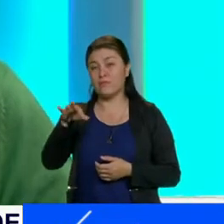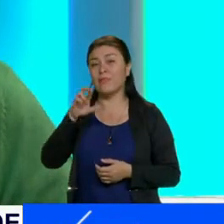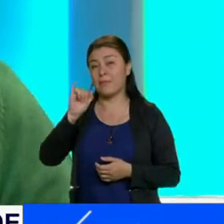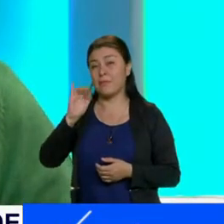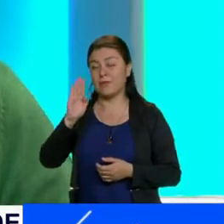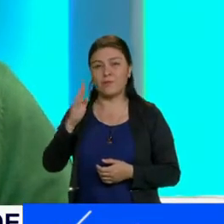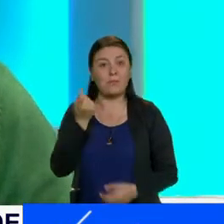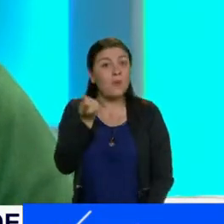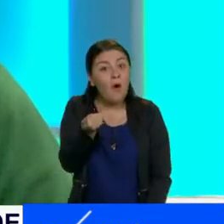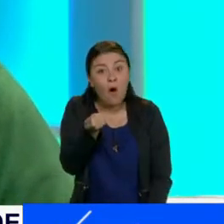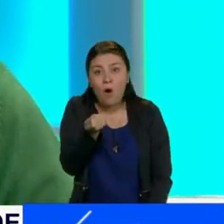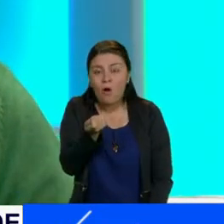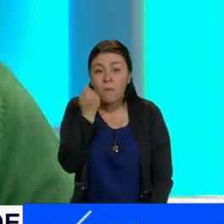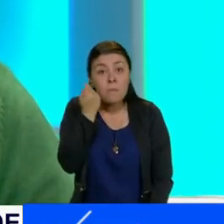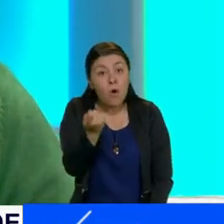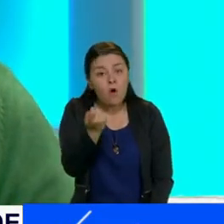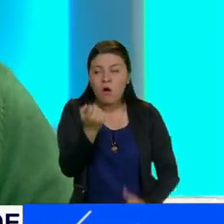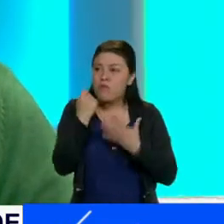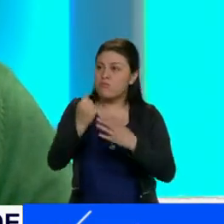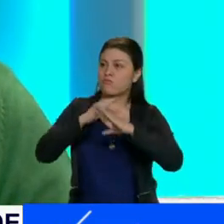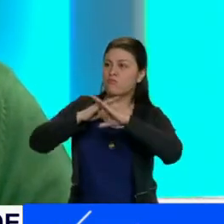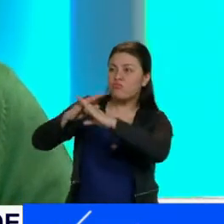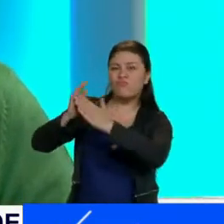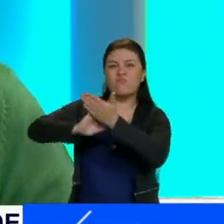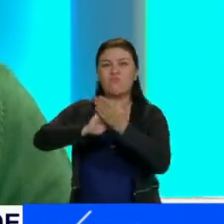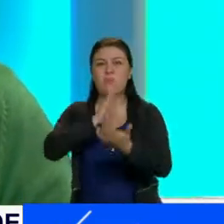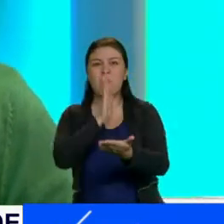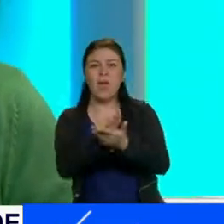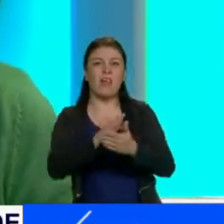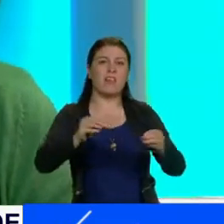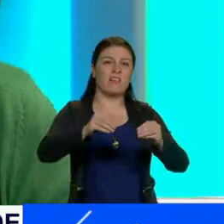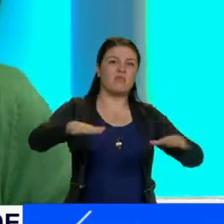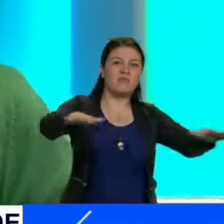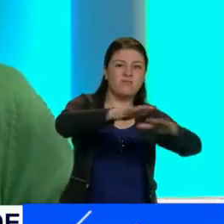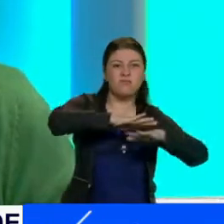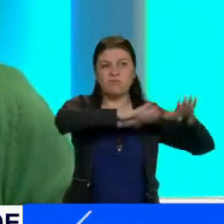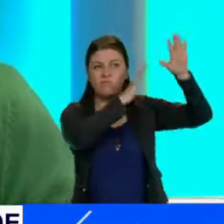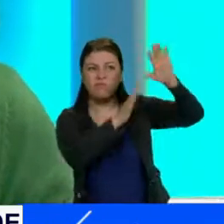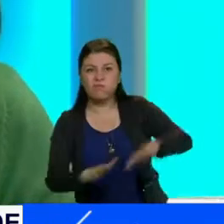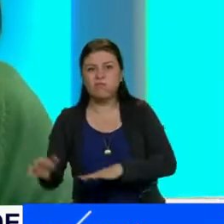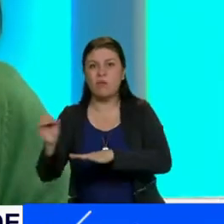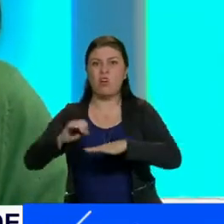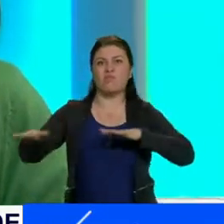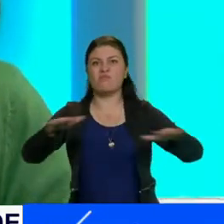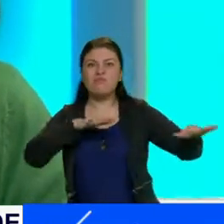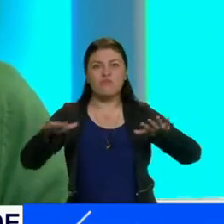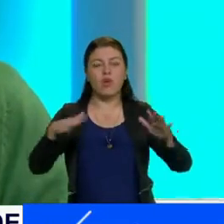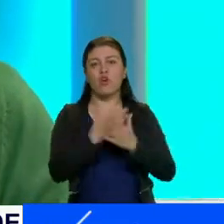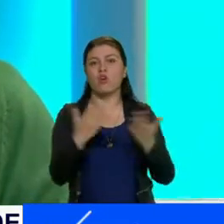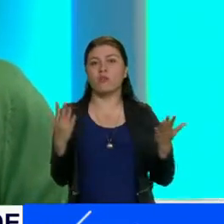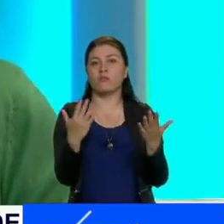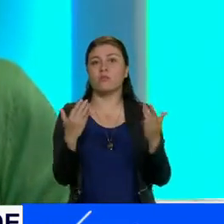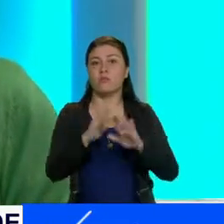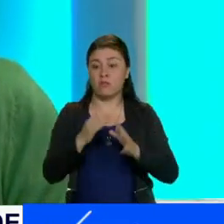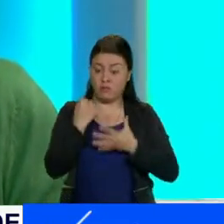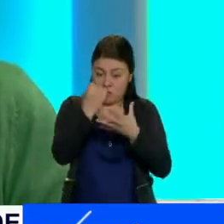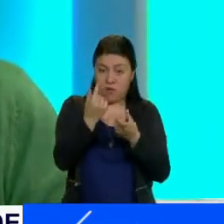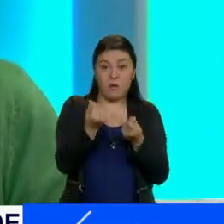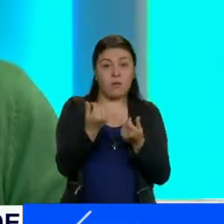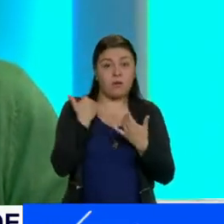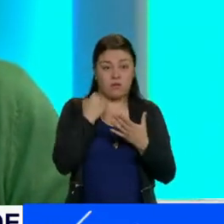muy poco realmente, y yo creo que ahí hay que hacer un esfuerzo adicional, pero no es solamente una inversión de recursos, sino un tema